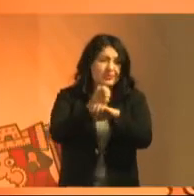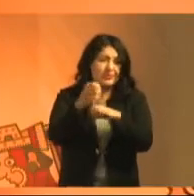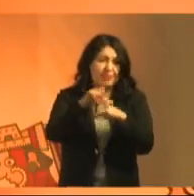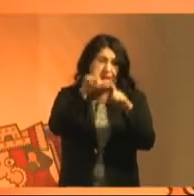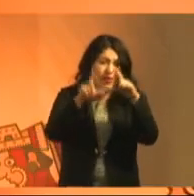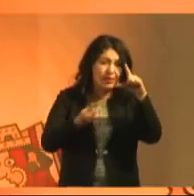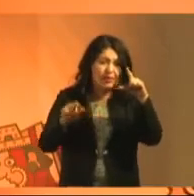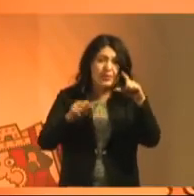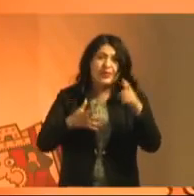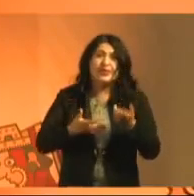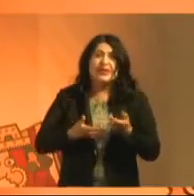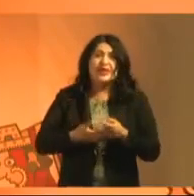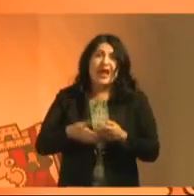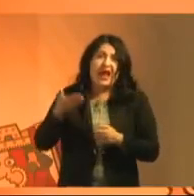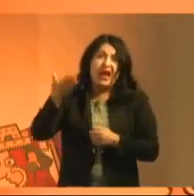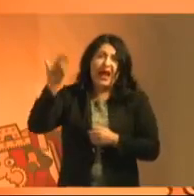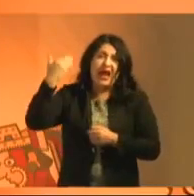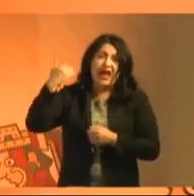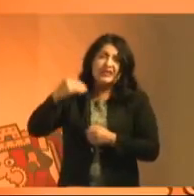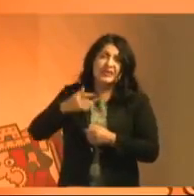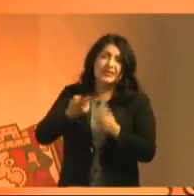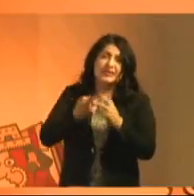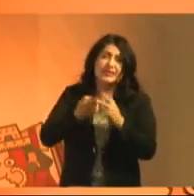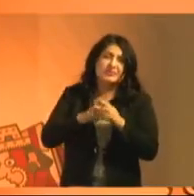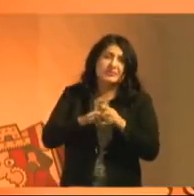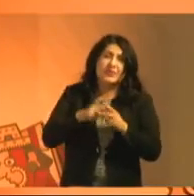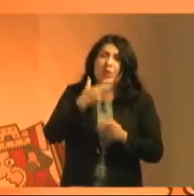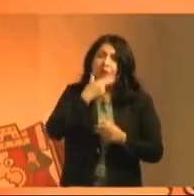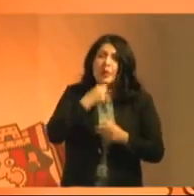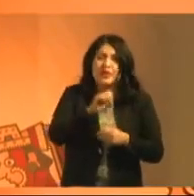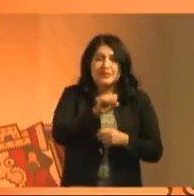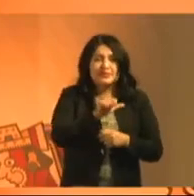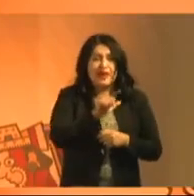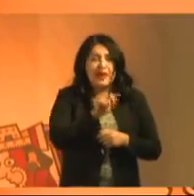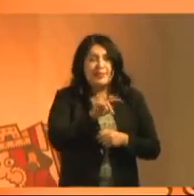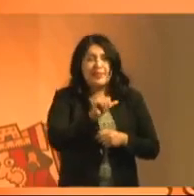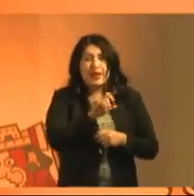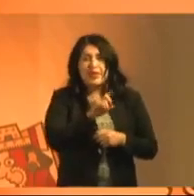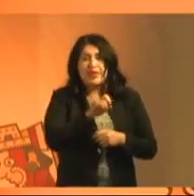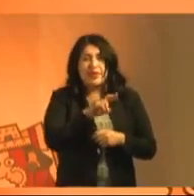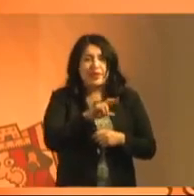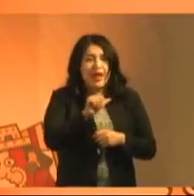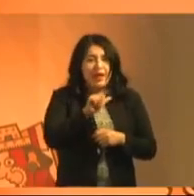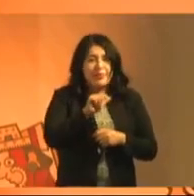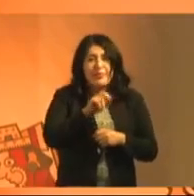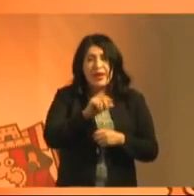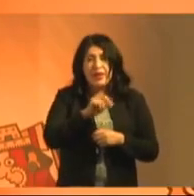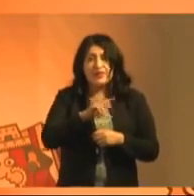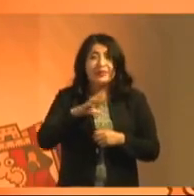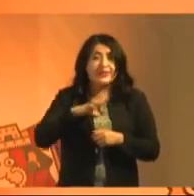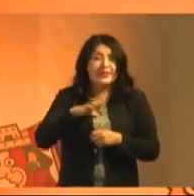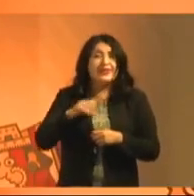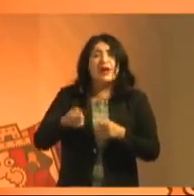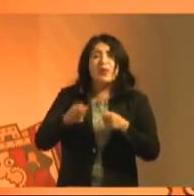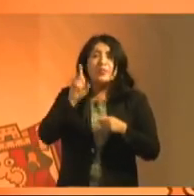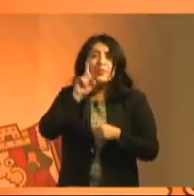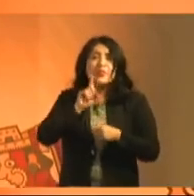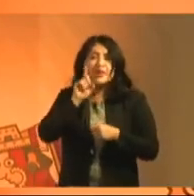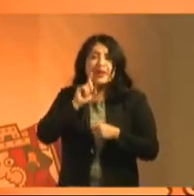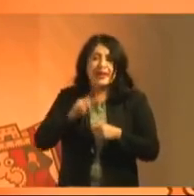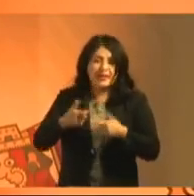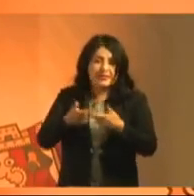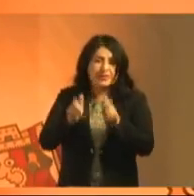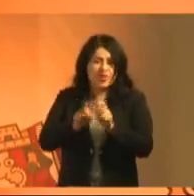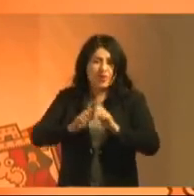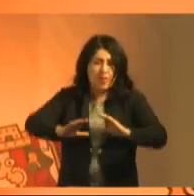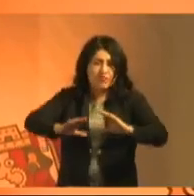años incluso desde los tiempos de salvador alvarado un movimiento feminista muy fuerte un movimiento de mujeres un minuto feministas y